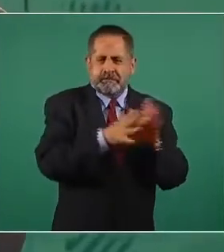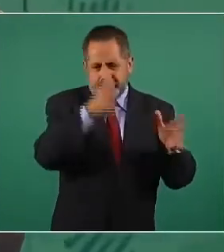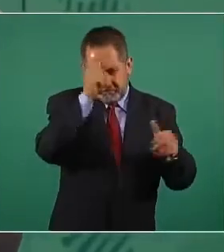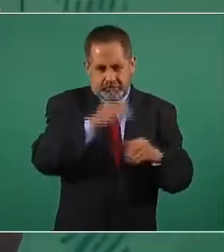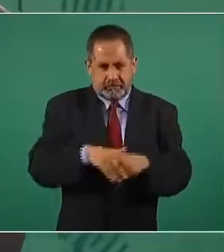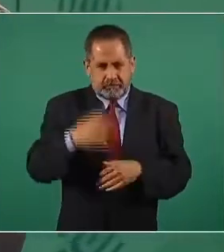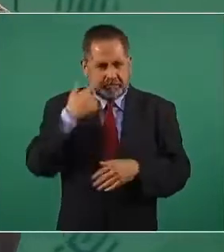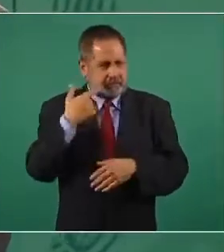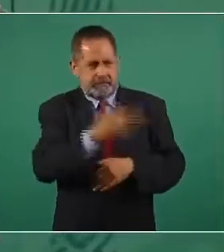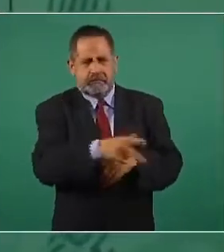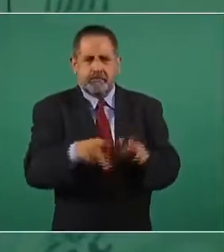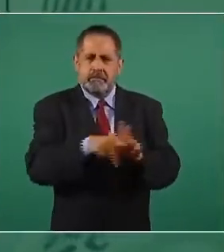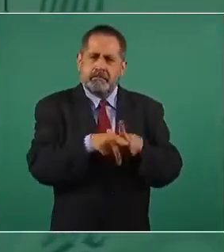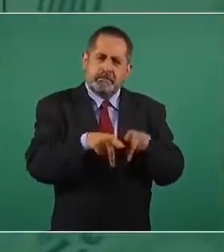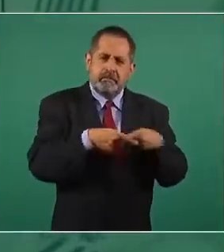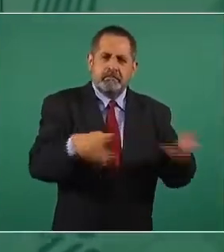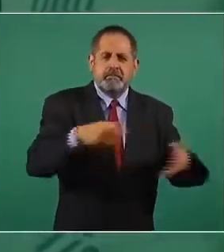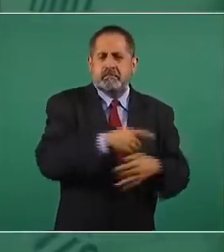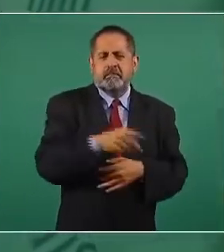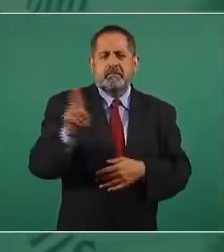Vean el Universal,